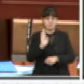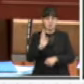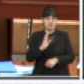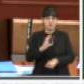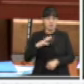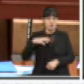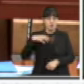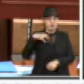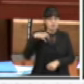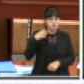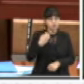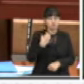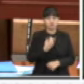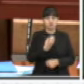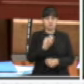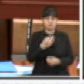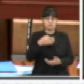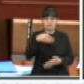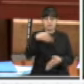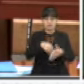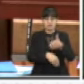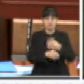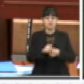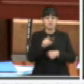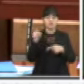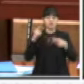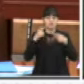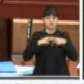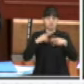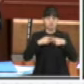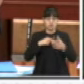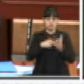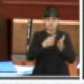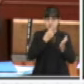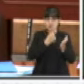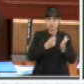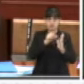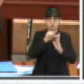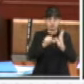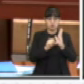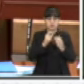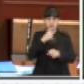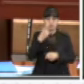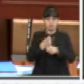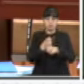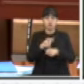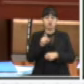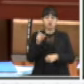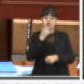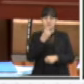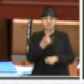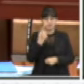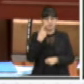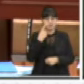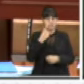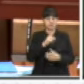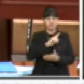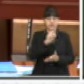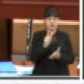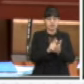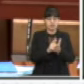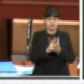presidencia el consejo general ya nombre En definitiva quien se encargará de la secretaría ejecutiva ahora qué ocurrió